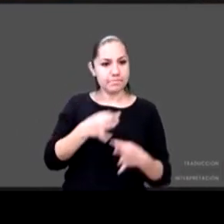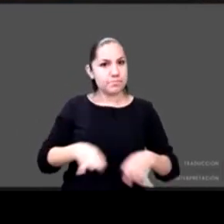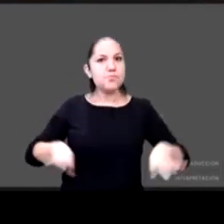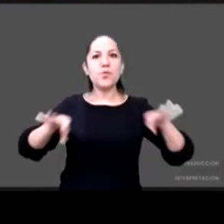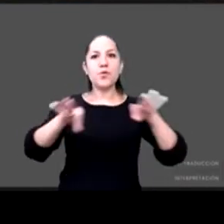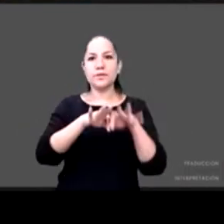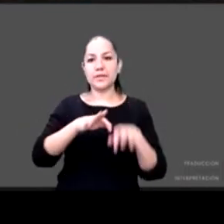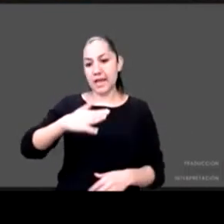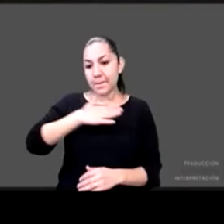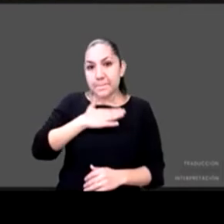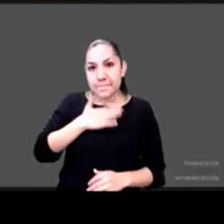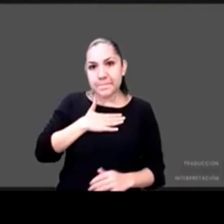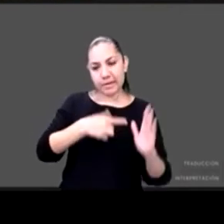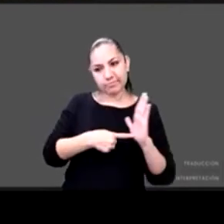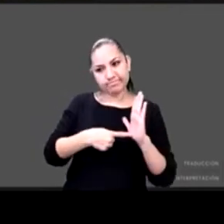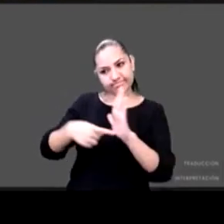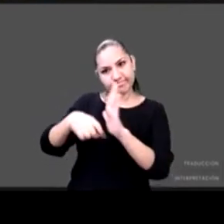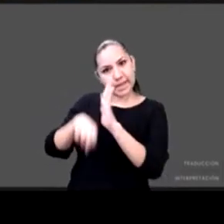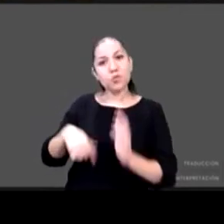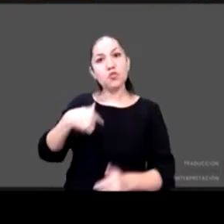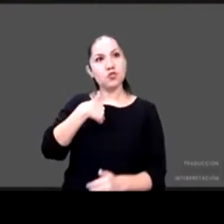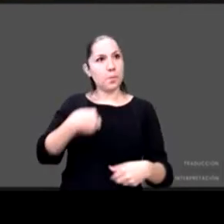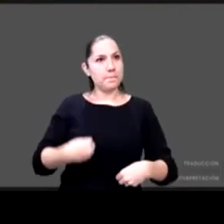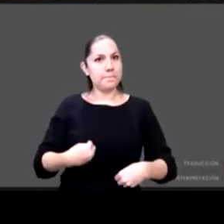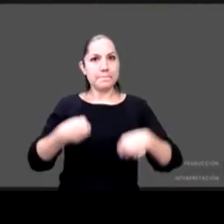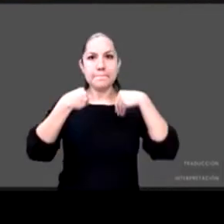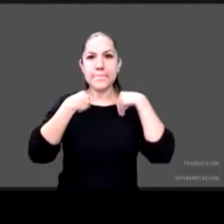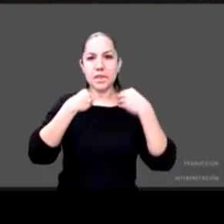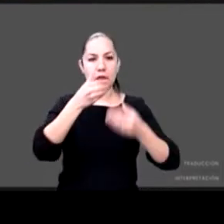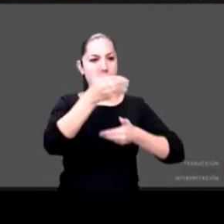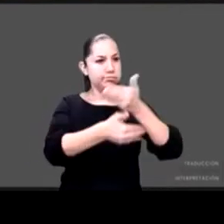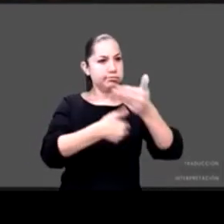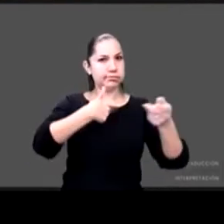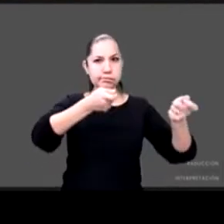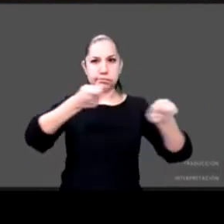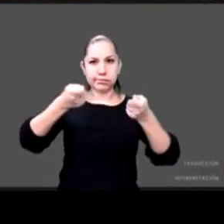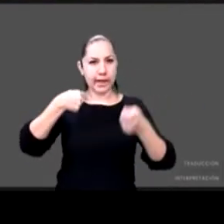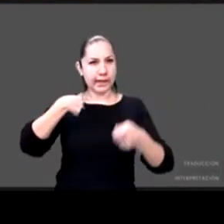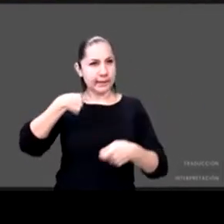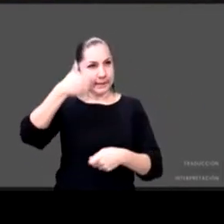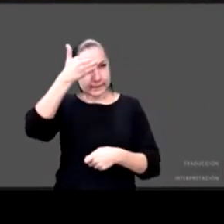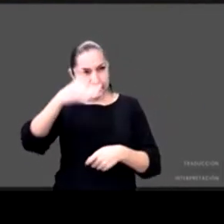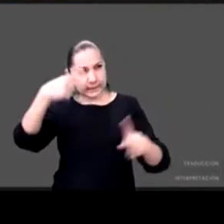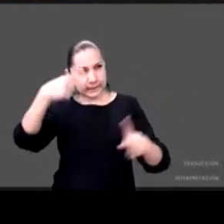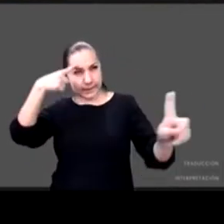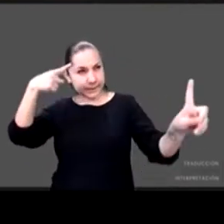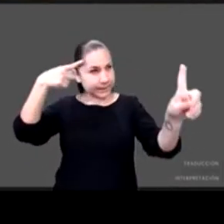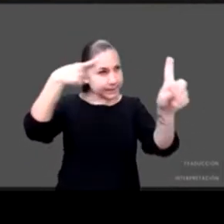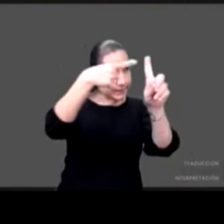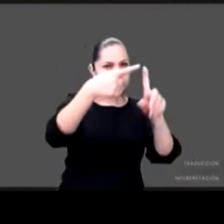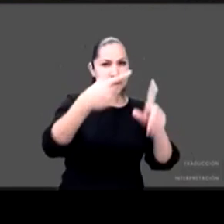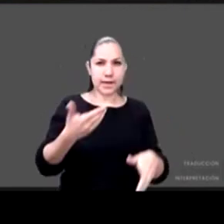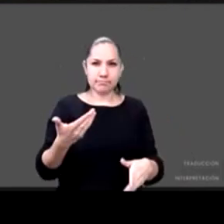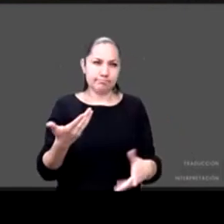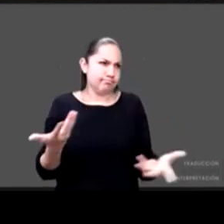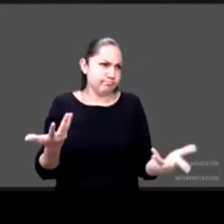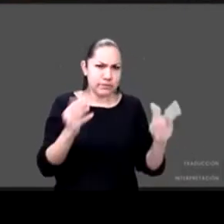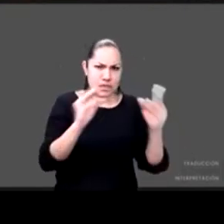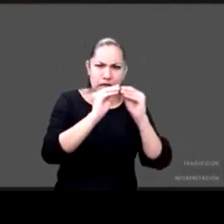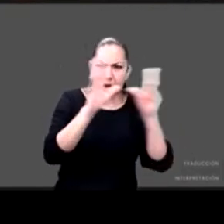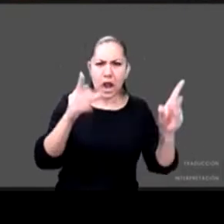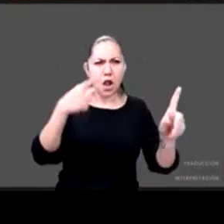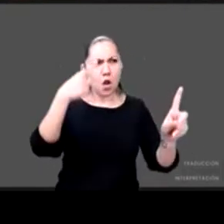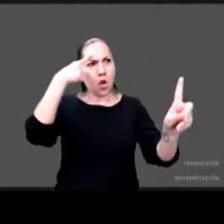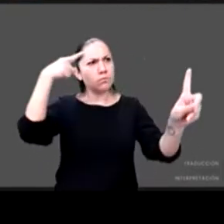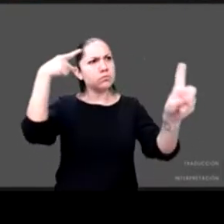las riendas y defino el camino y el trayecto que voy a tomar. Con toda la responsabilidad, el temor, lo que eso implica, pues lo tengo